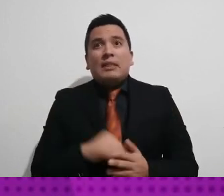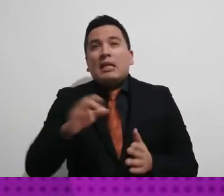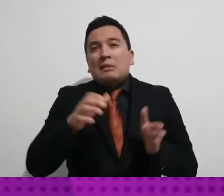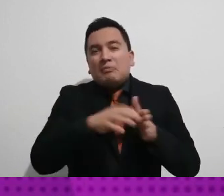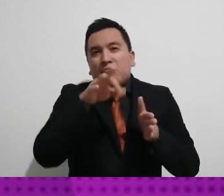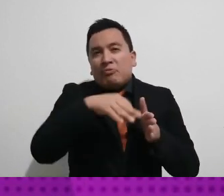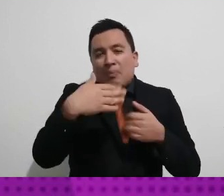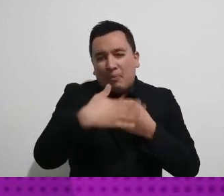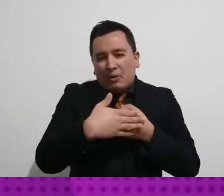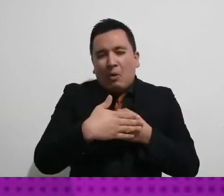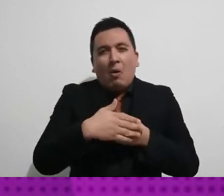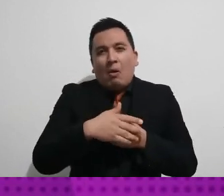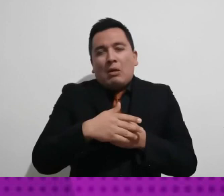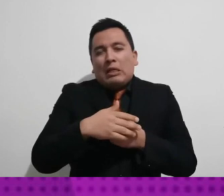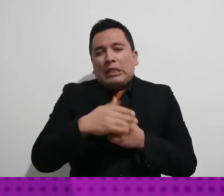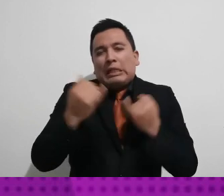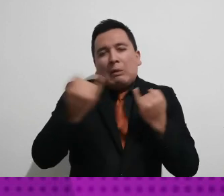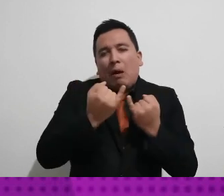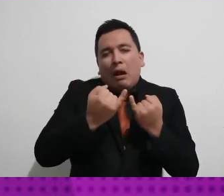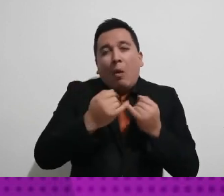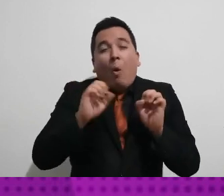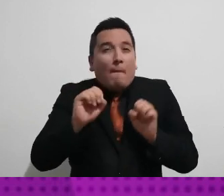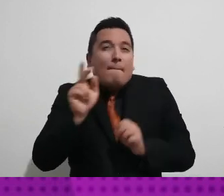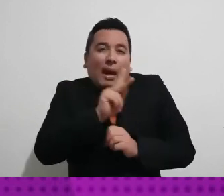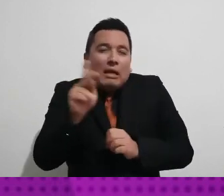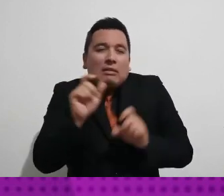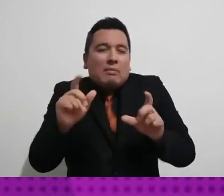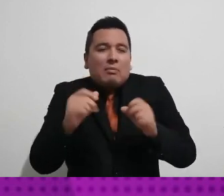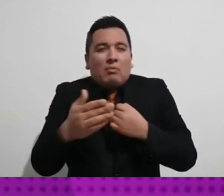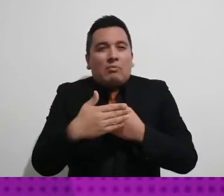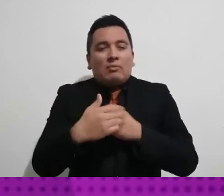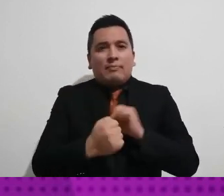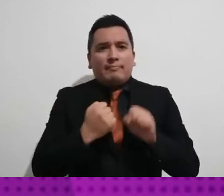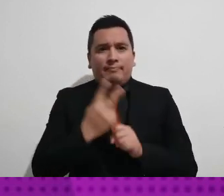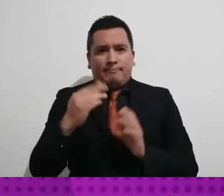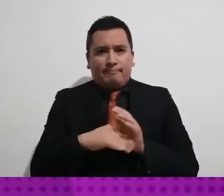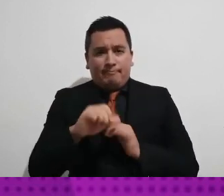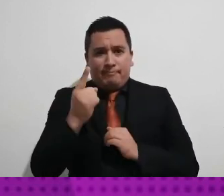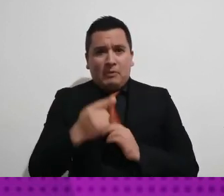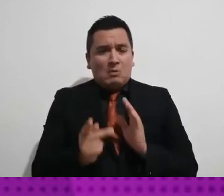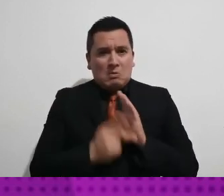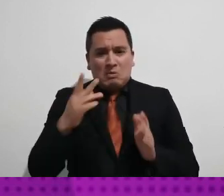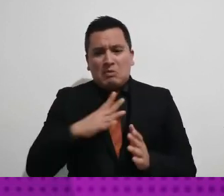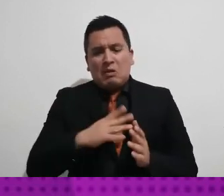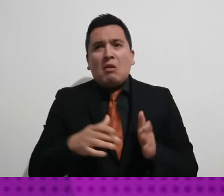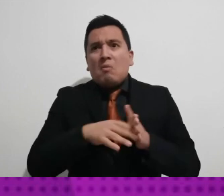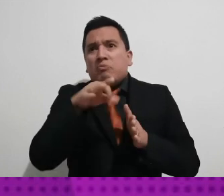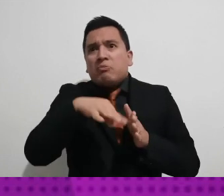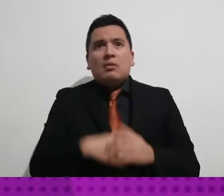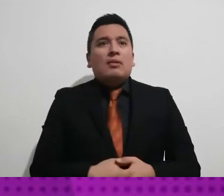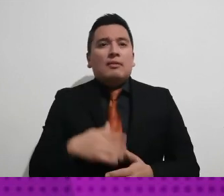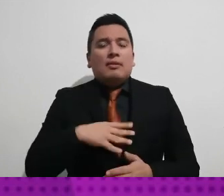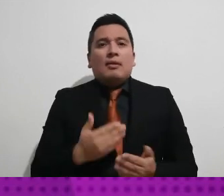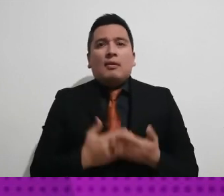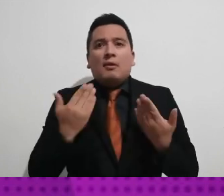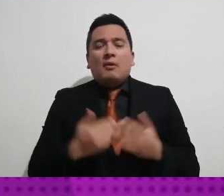escenario, si no igual, si muy similar, consejera presidenta, para este 2021, en el que de nueva cuenta vamos a tener una elección